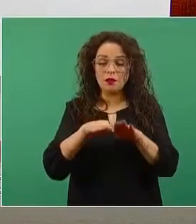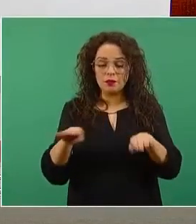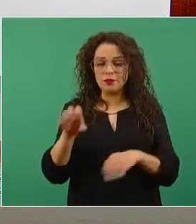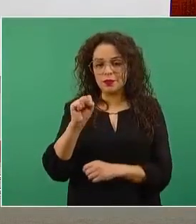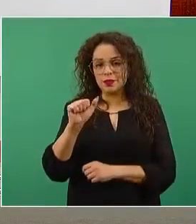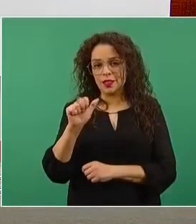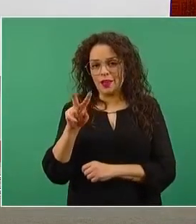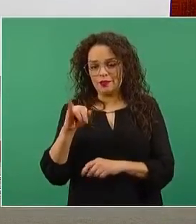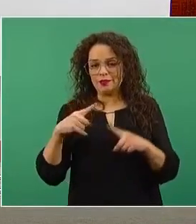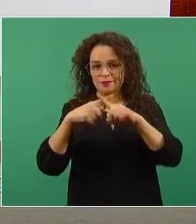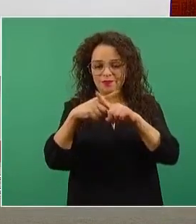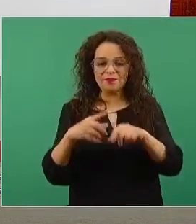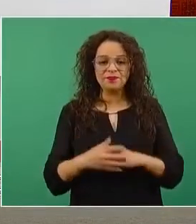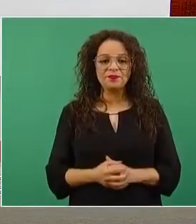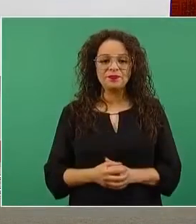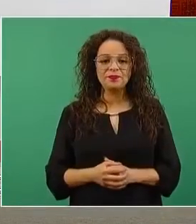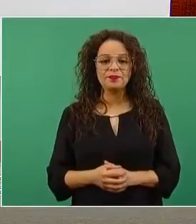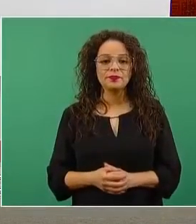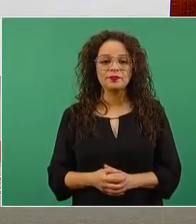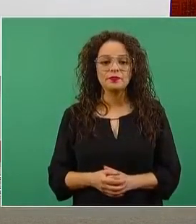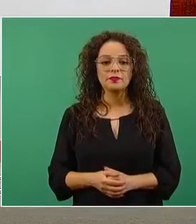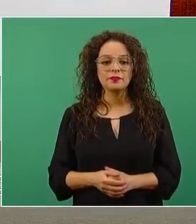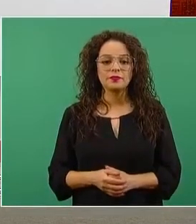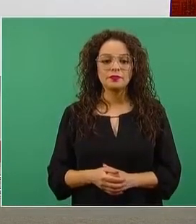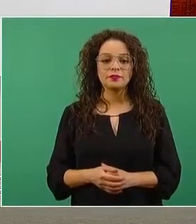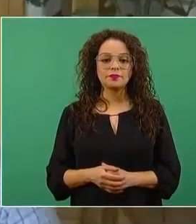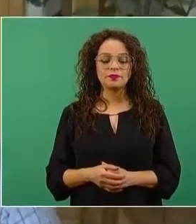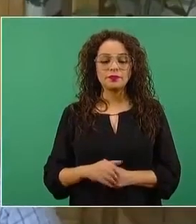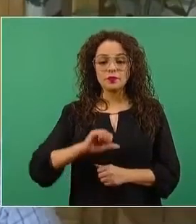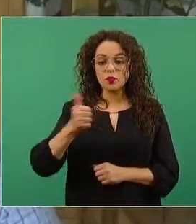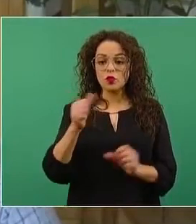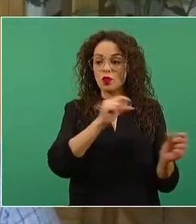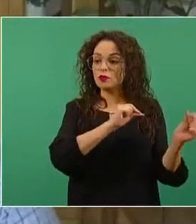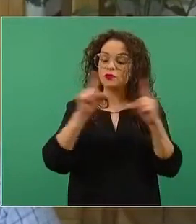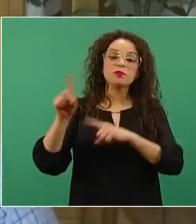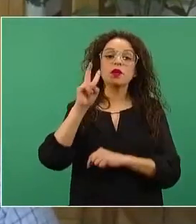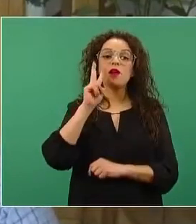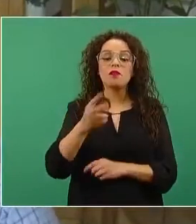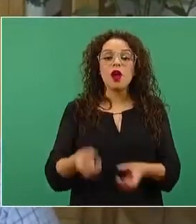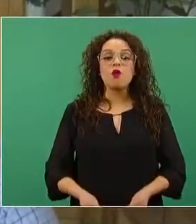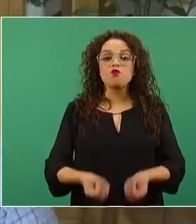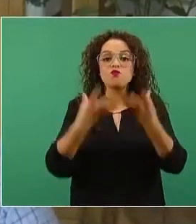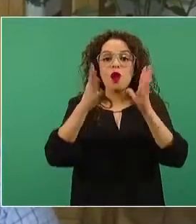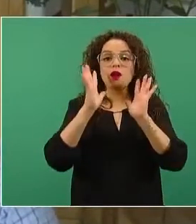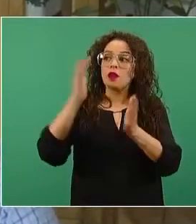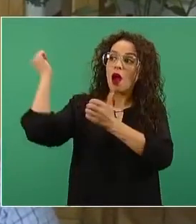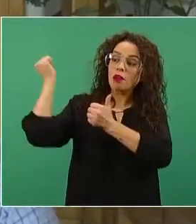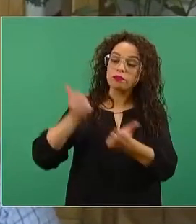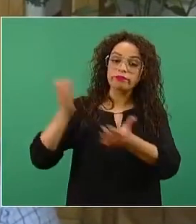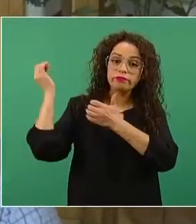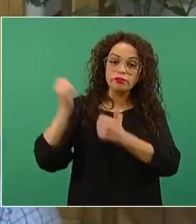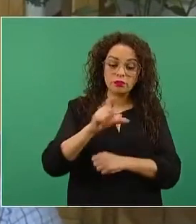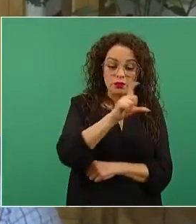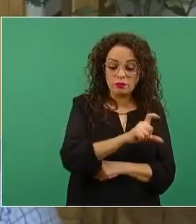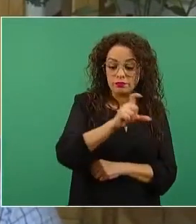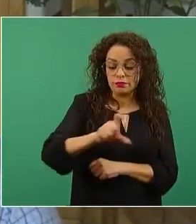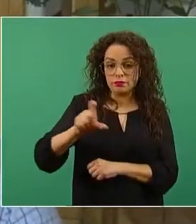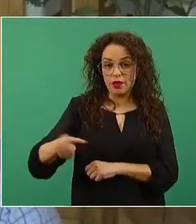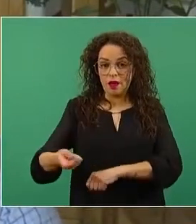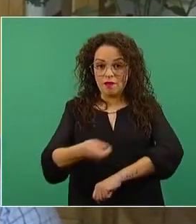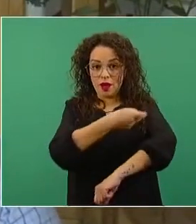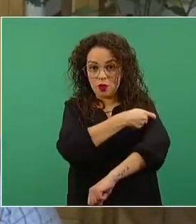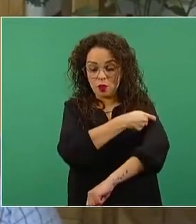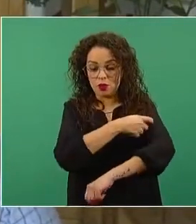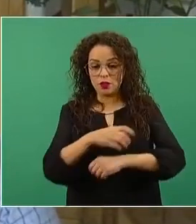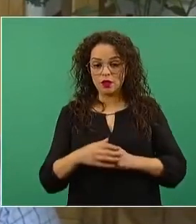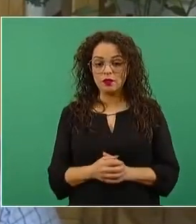poder observar la cantidad de dosis que hasta el momento han llegado y se han recibido en el territorio mexicano y también